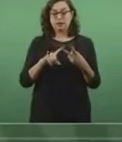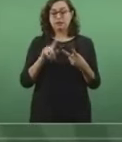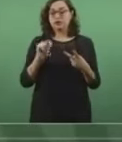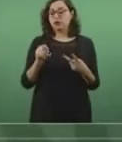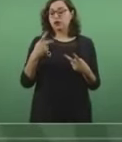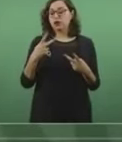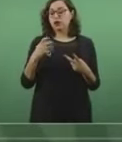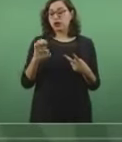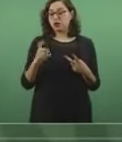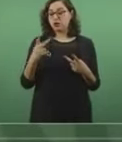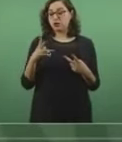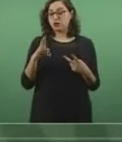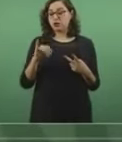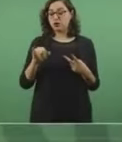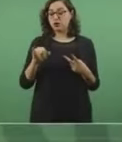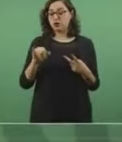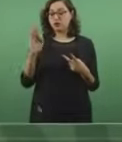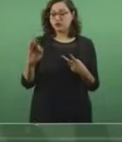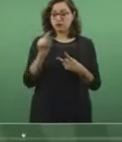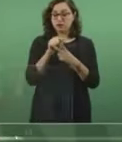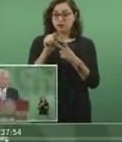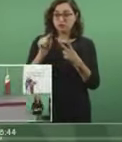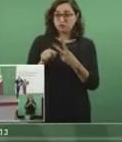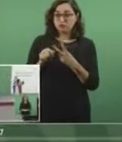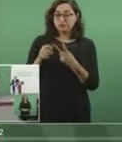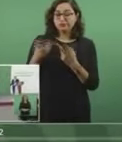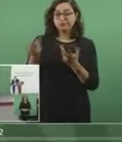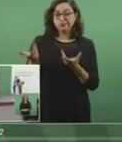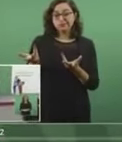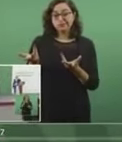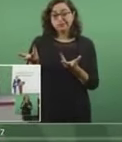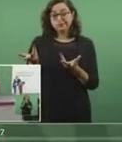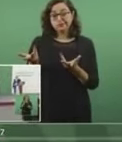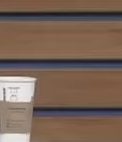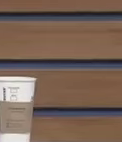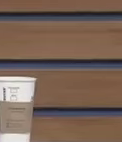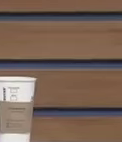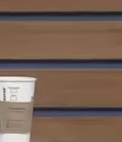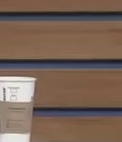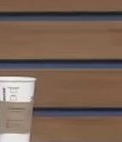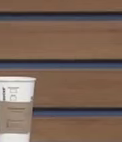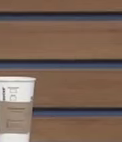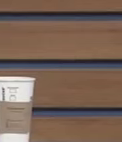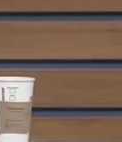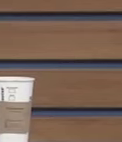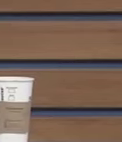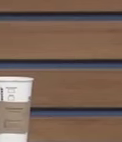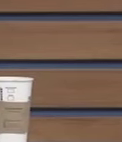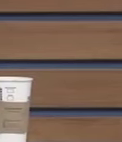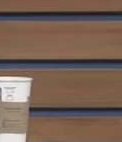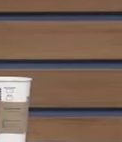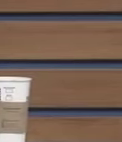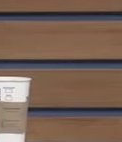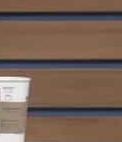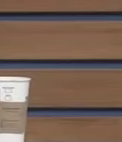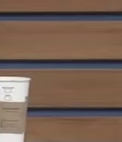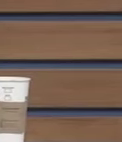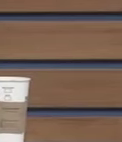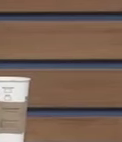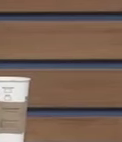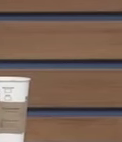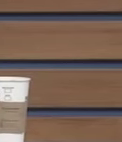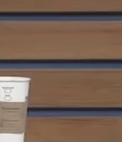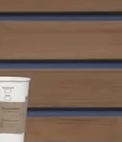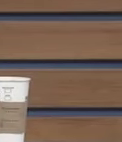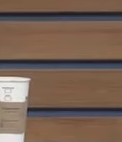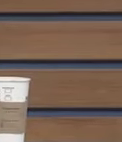investigar, hay que preguntarle a Mexicanos contra la Corrupción si ellos no le mandaron la información, uh-huh, al presidente. Habría que ver si USAID no hace